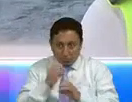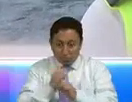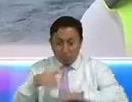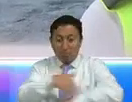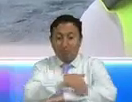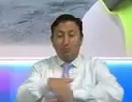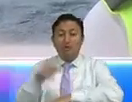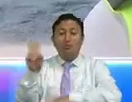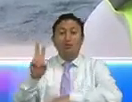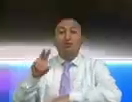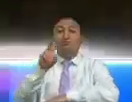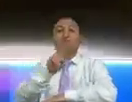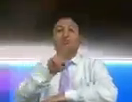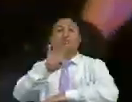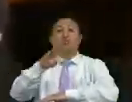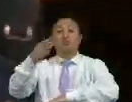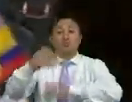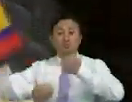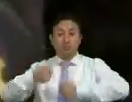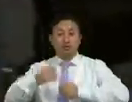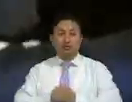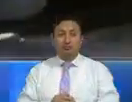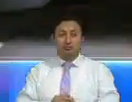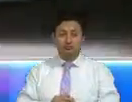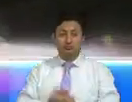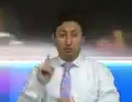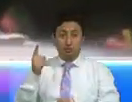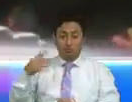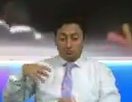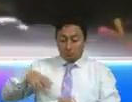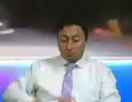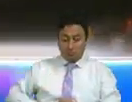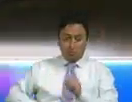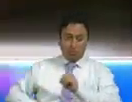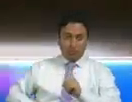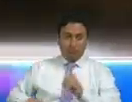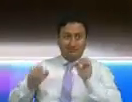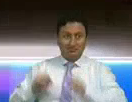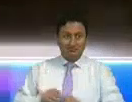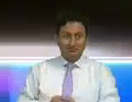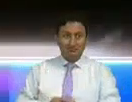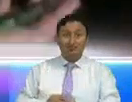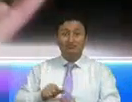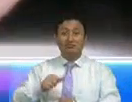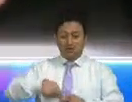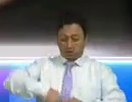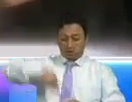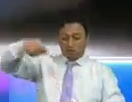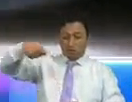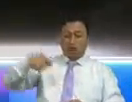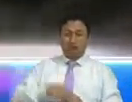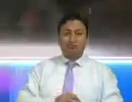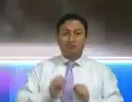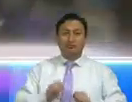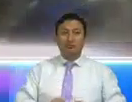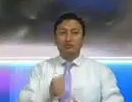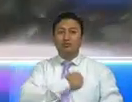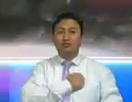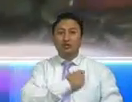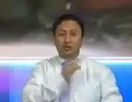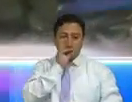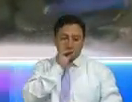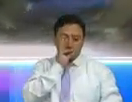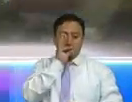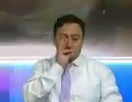la inicial el 24 de mayo pero dos sólo cargaba el alucinógeno sino que también tenía en su cintura un cuchillo y su pipa artesanal el